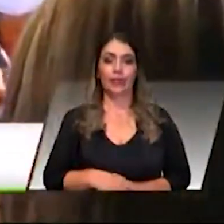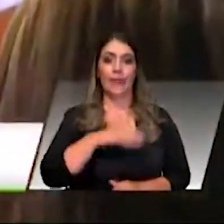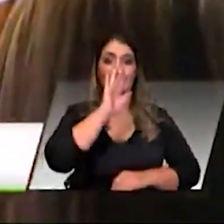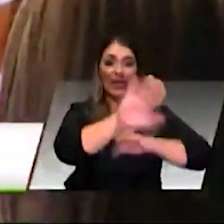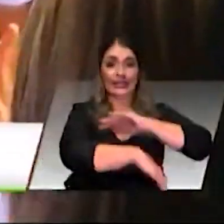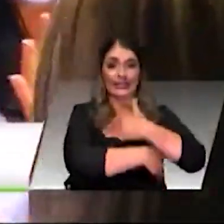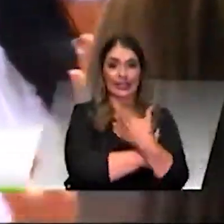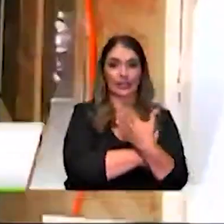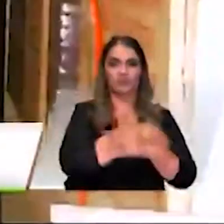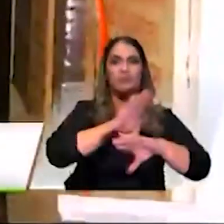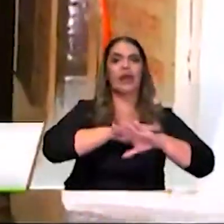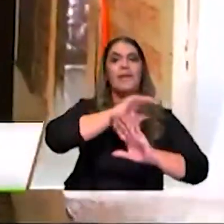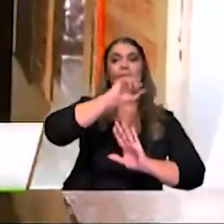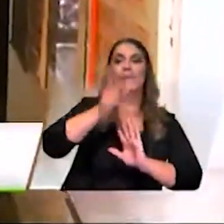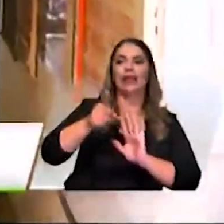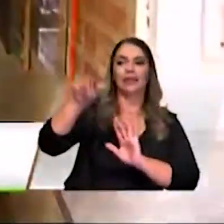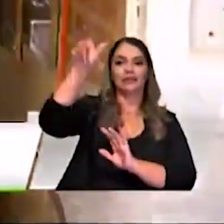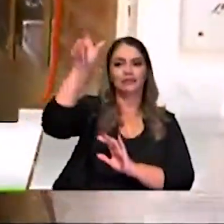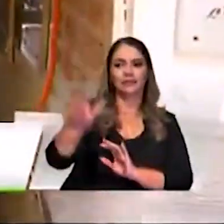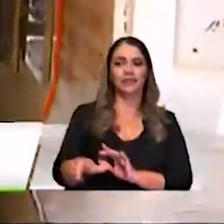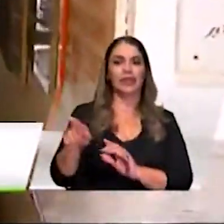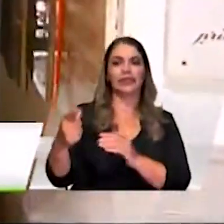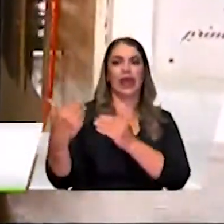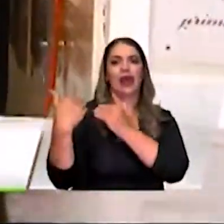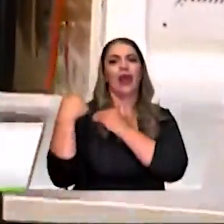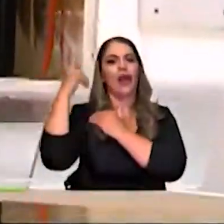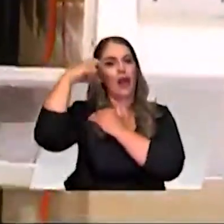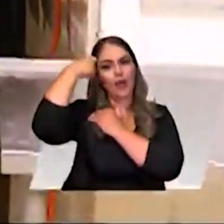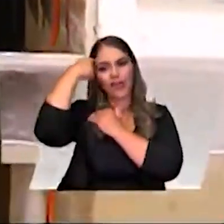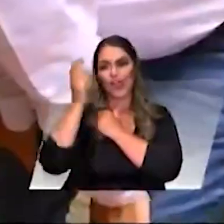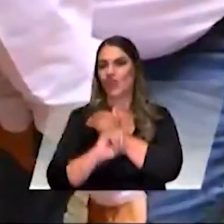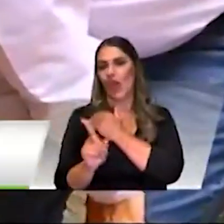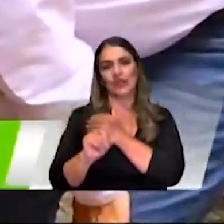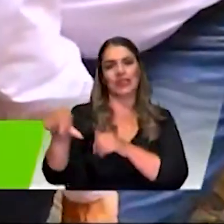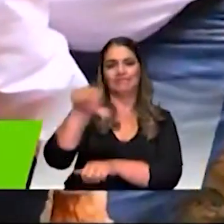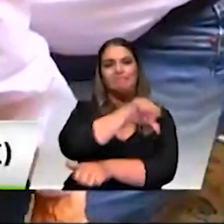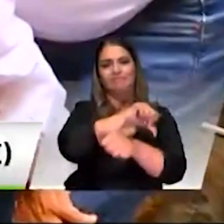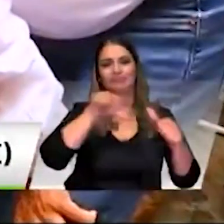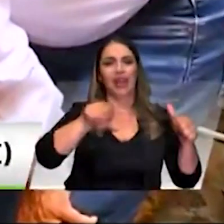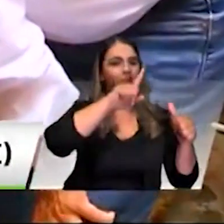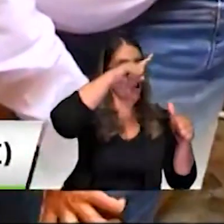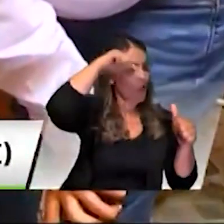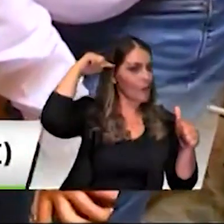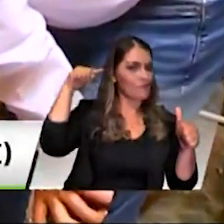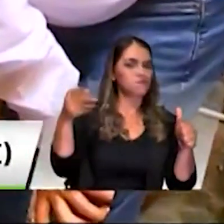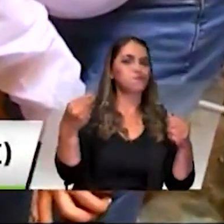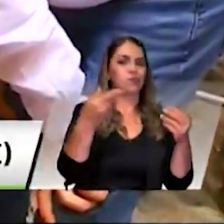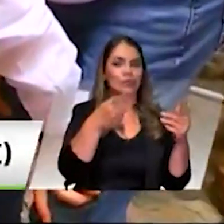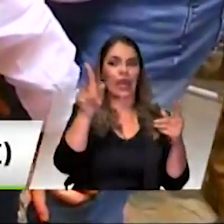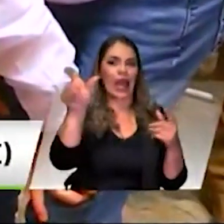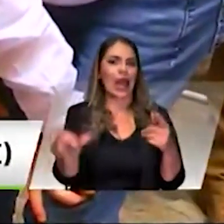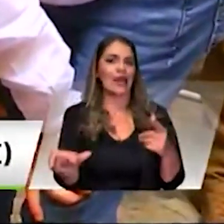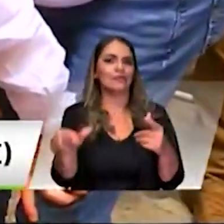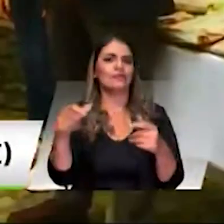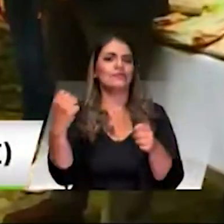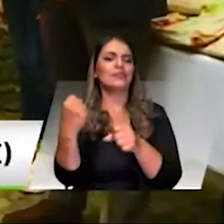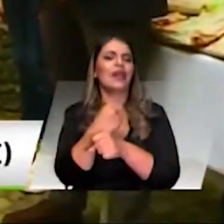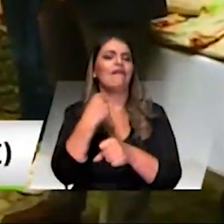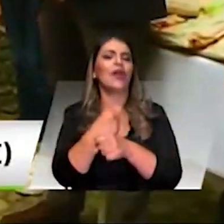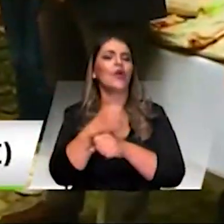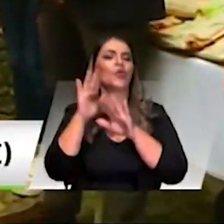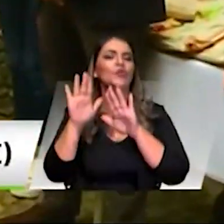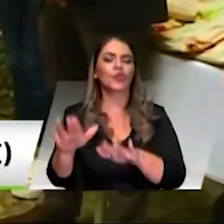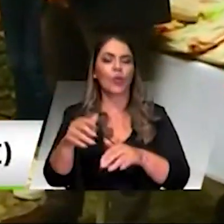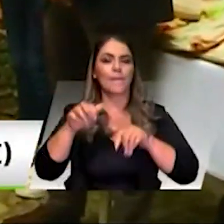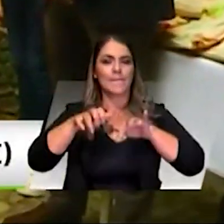Interior confirmara que el decreto que encargaba del departamento a Luis Fernando Suárez Vélez quedara sin efecto por la libertad de Aníbal Gaviria Correa,